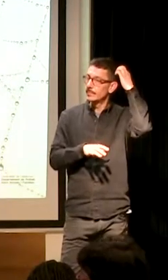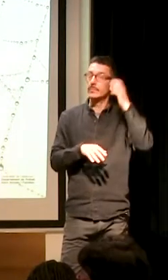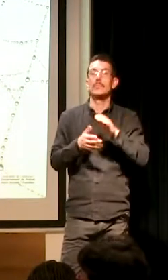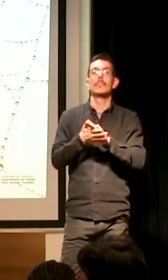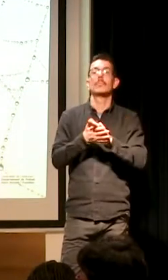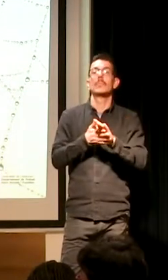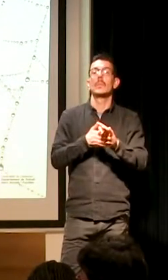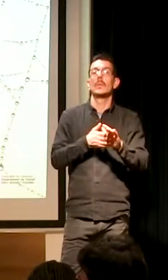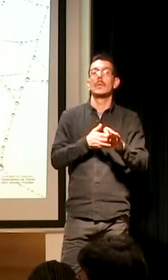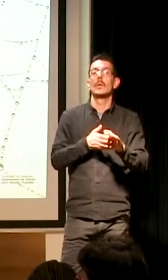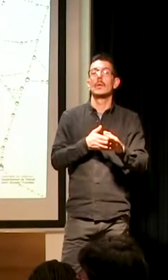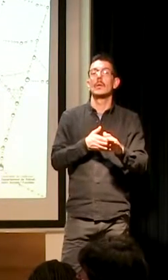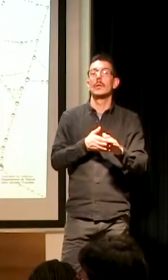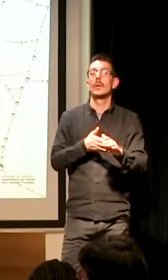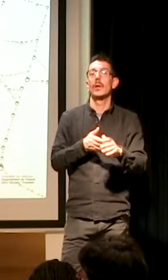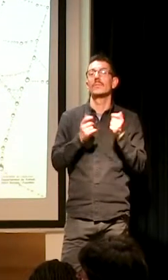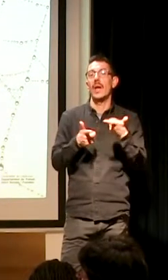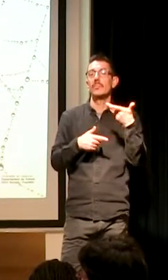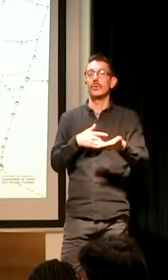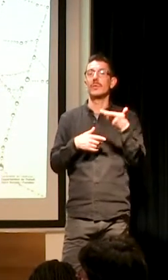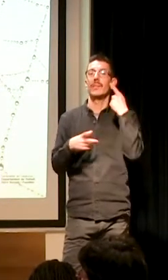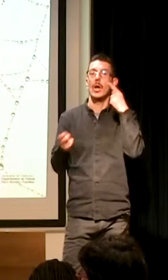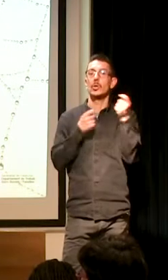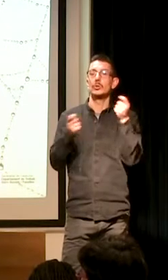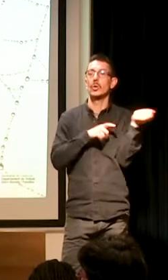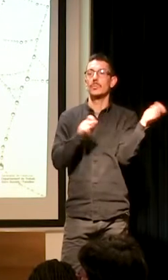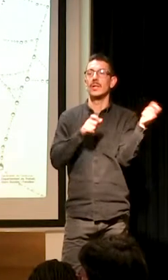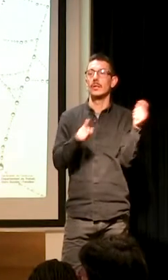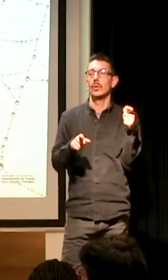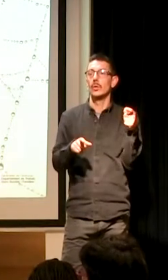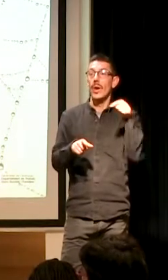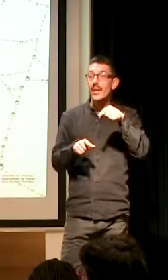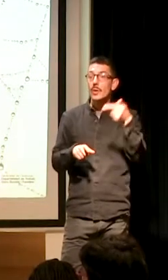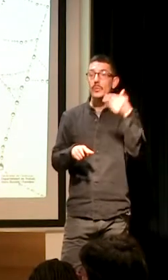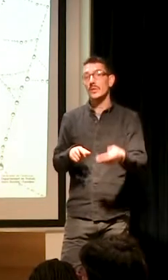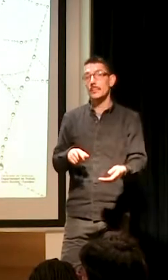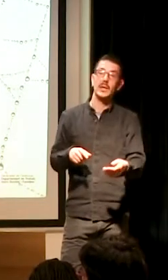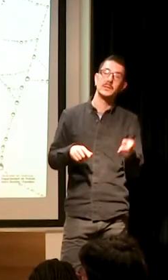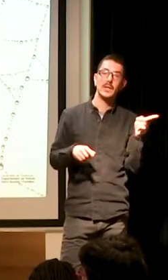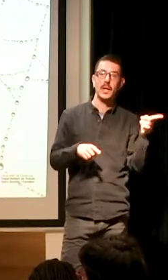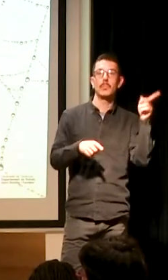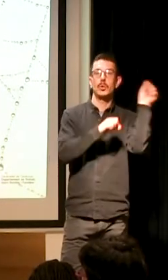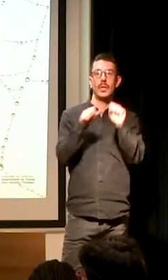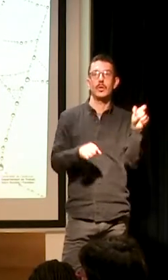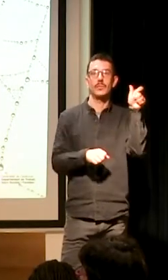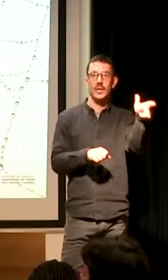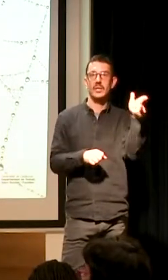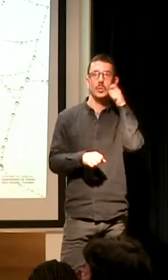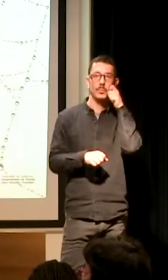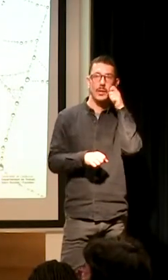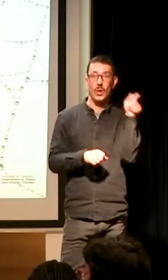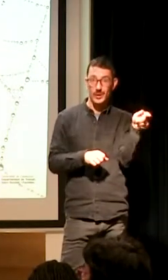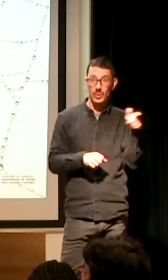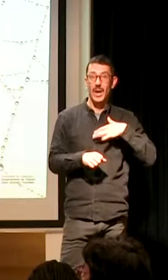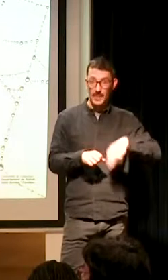impone o le da más importancia al control migratorio y lo pone por encima de la protección de los derechos humanos. Eso es una violencia brutal, que